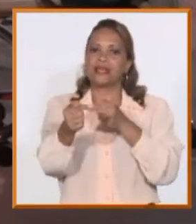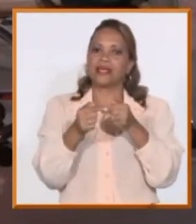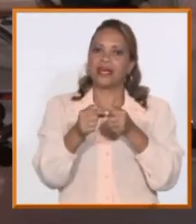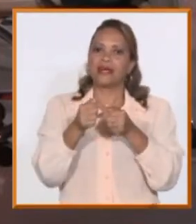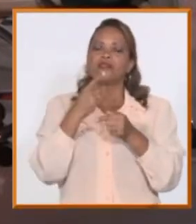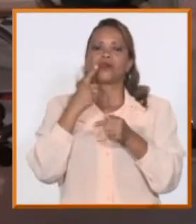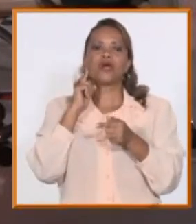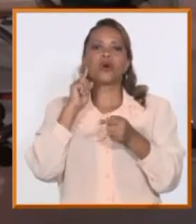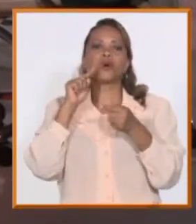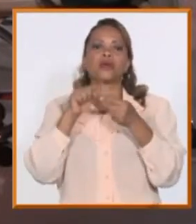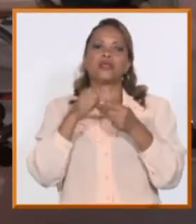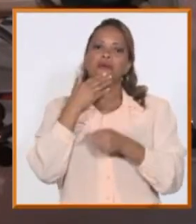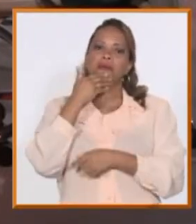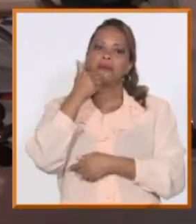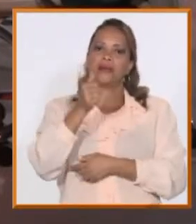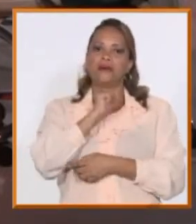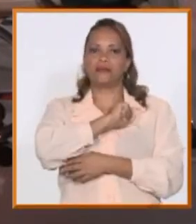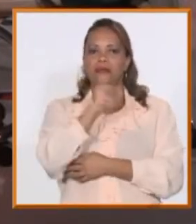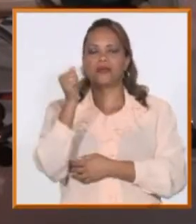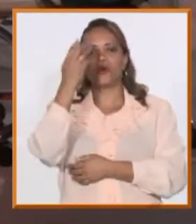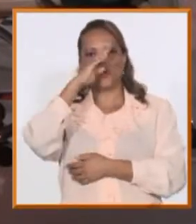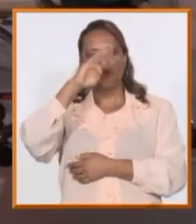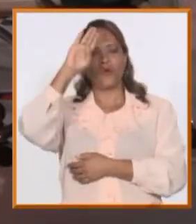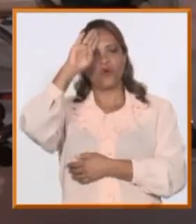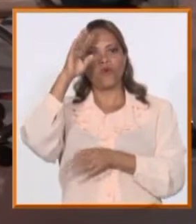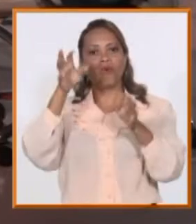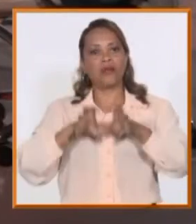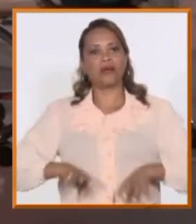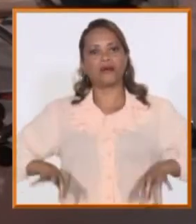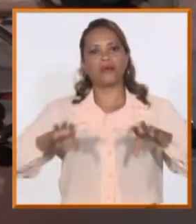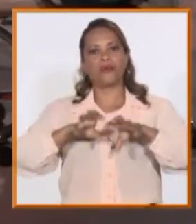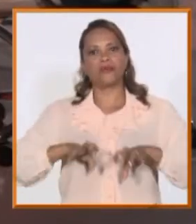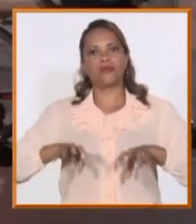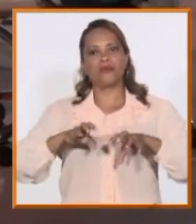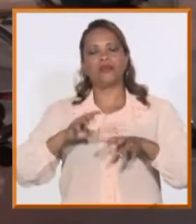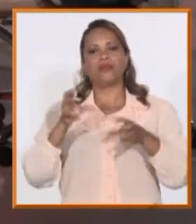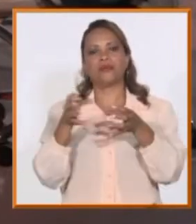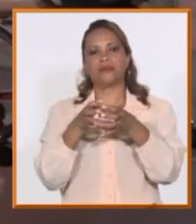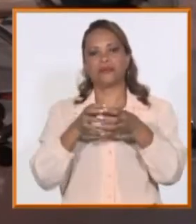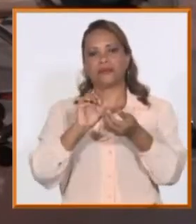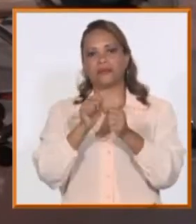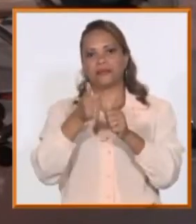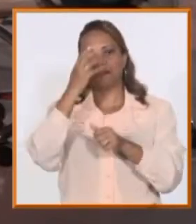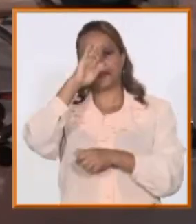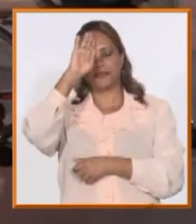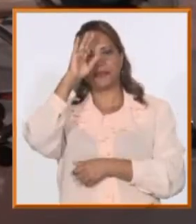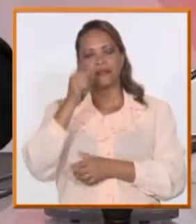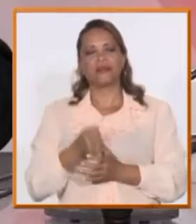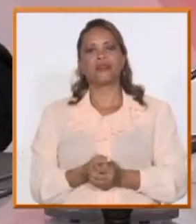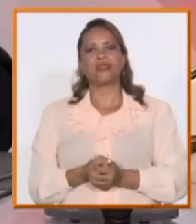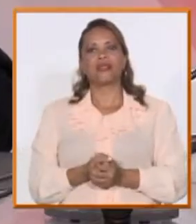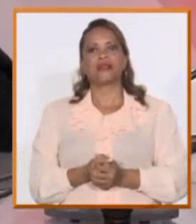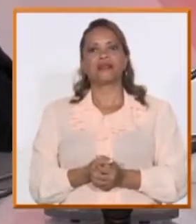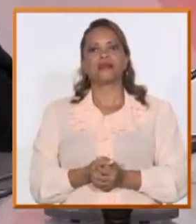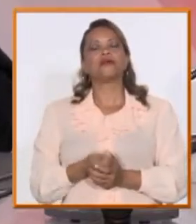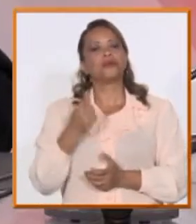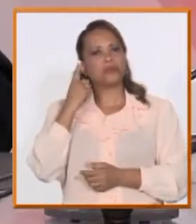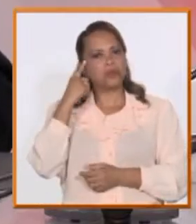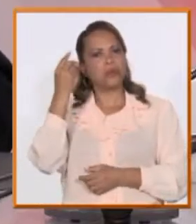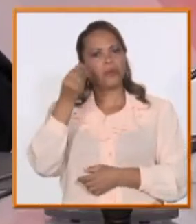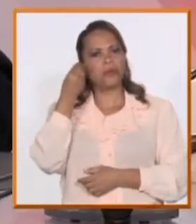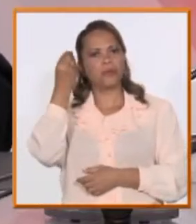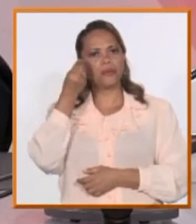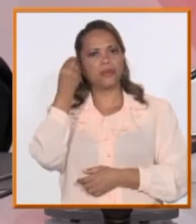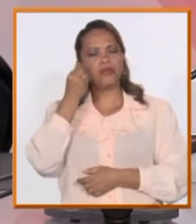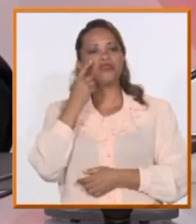más objetivos de lo que Cuba puede hacer en las condiciones en las que está el movimiento deportivo cubano. Haber superado eso, yo creo que